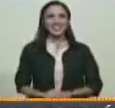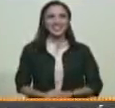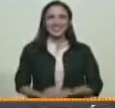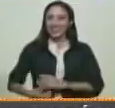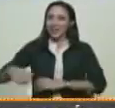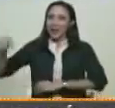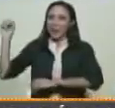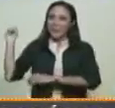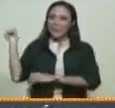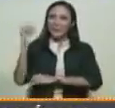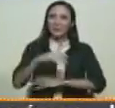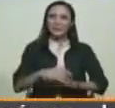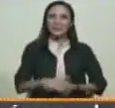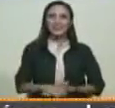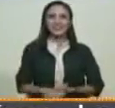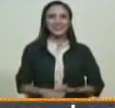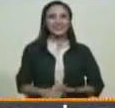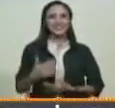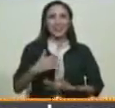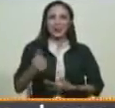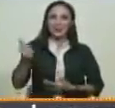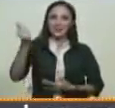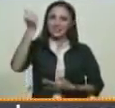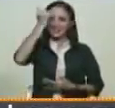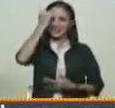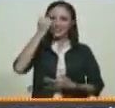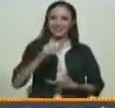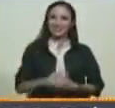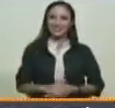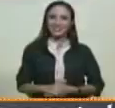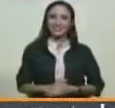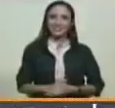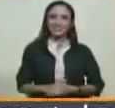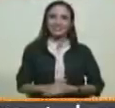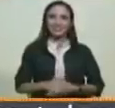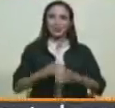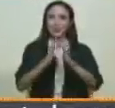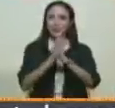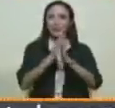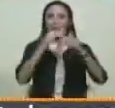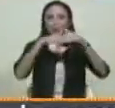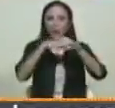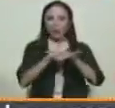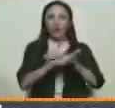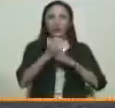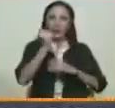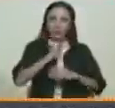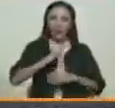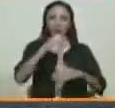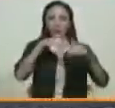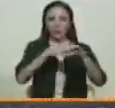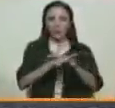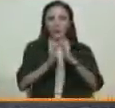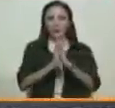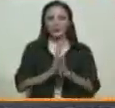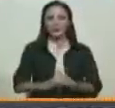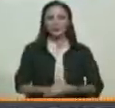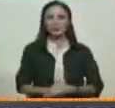de repente volteé el lucutum, me pegaron un mango aquí en la oreja. Por favor, guárdenme esto, Capitán Escalona.